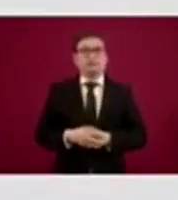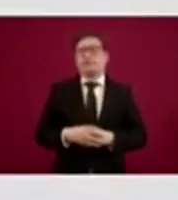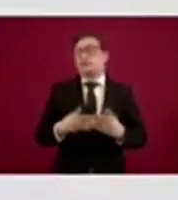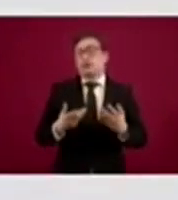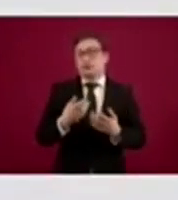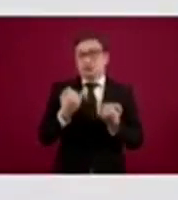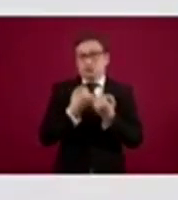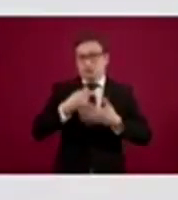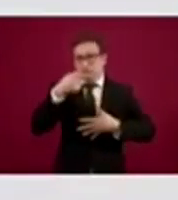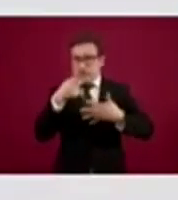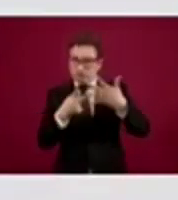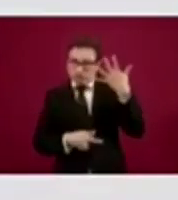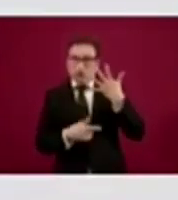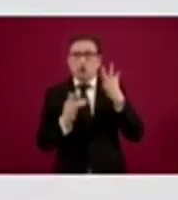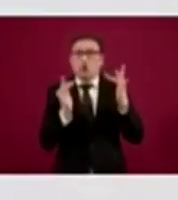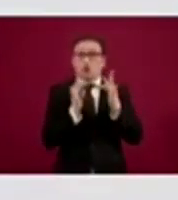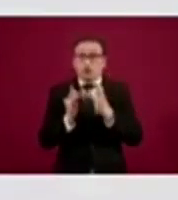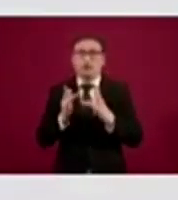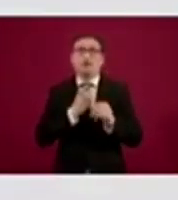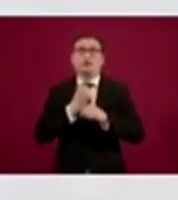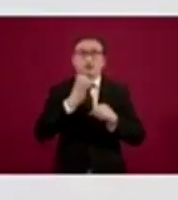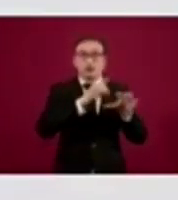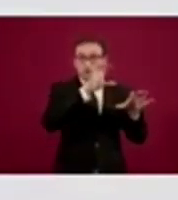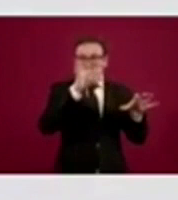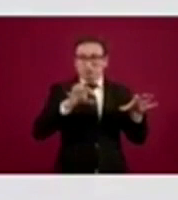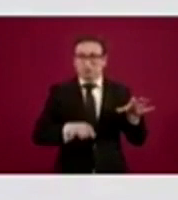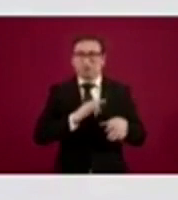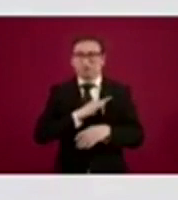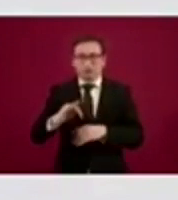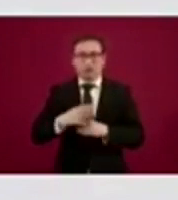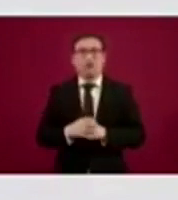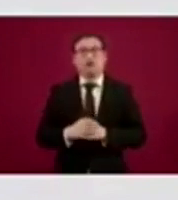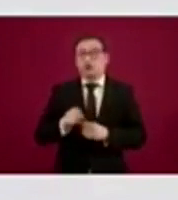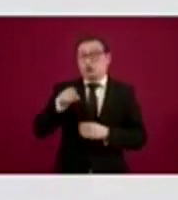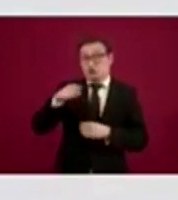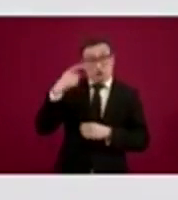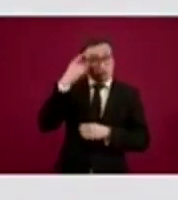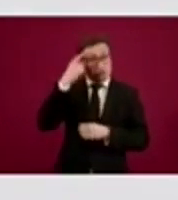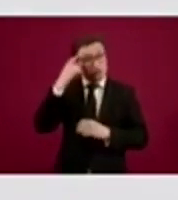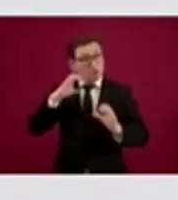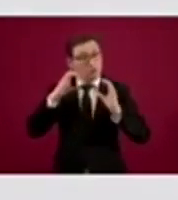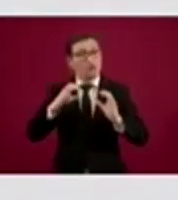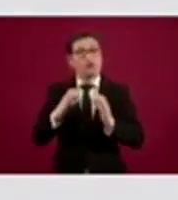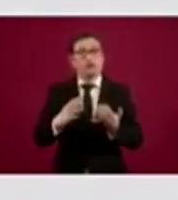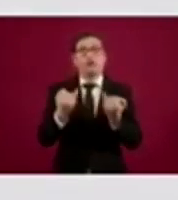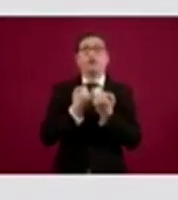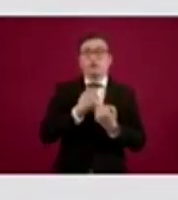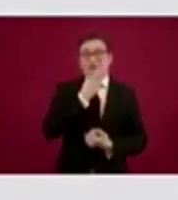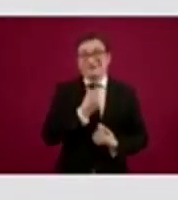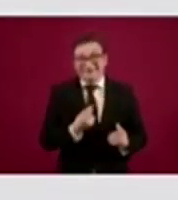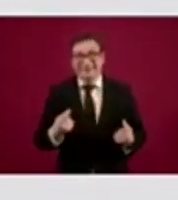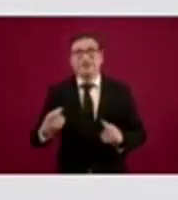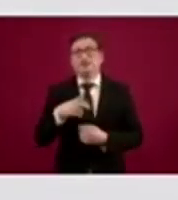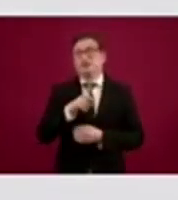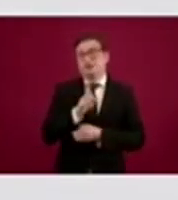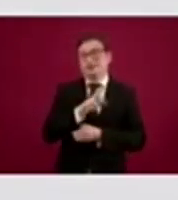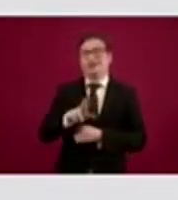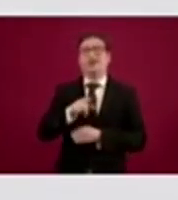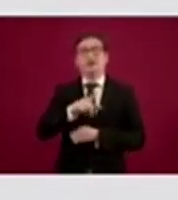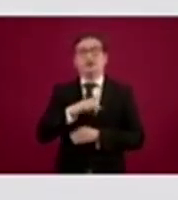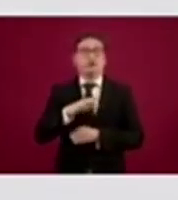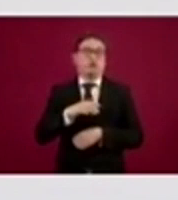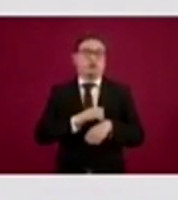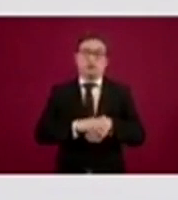con saturación, por ejemplo? Exactamente, justo eso era lo que queríamos ver. Queríamos que las personas no saturaran los